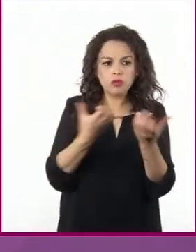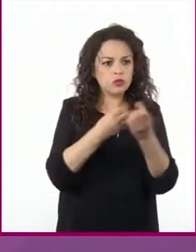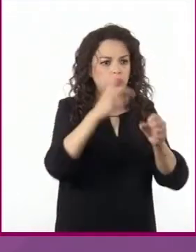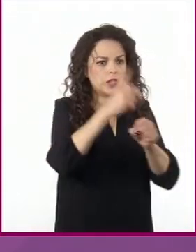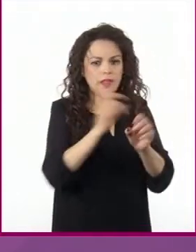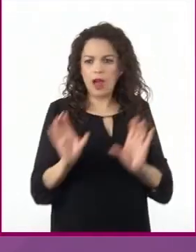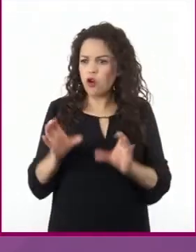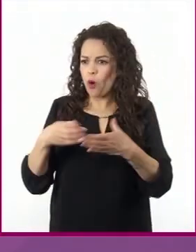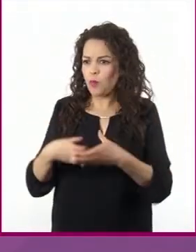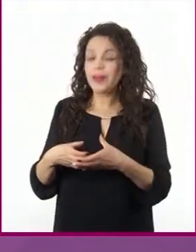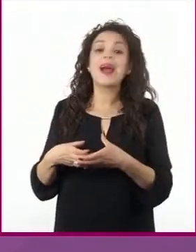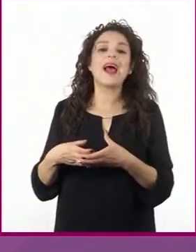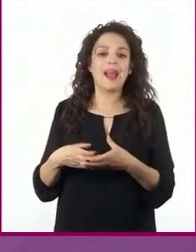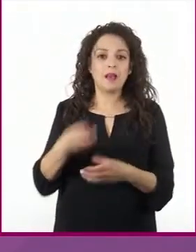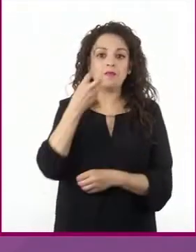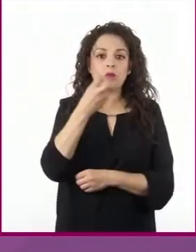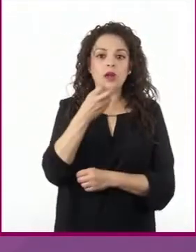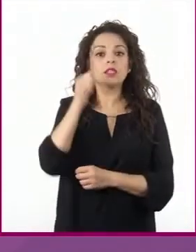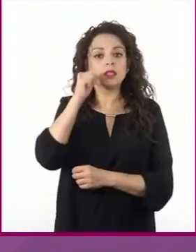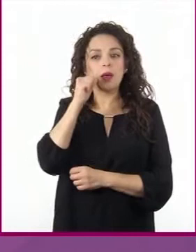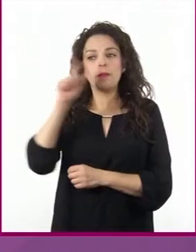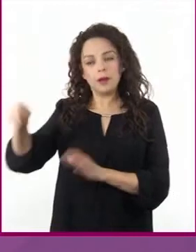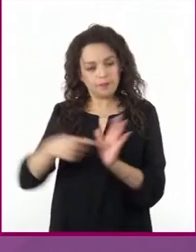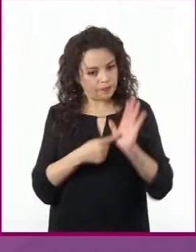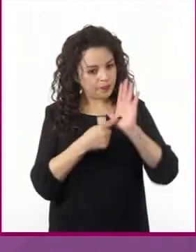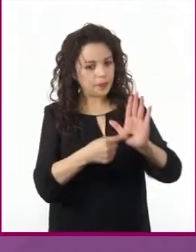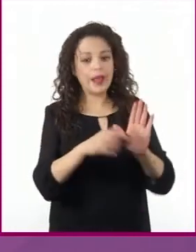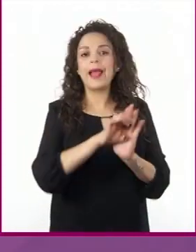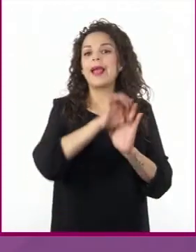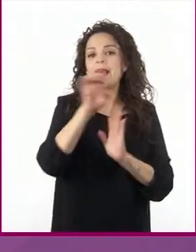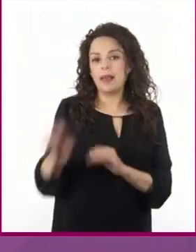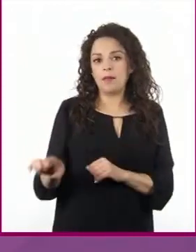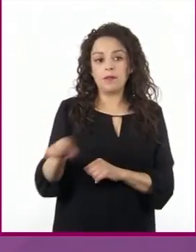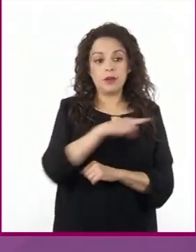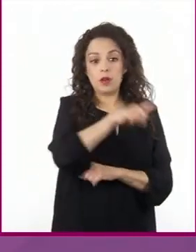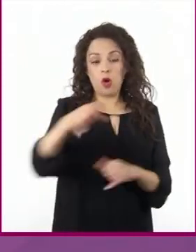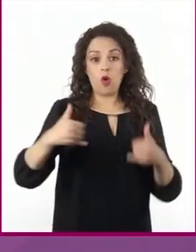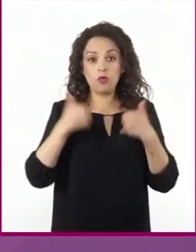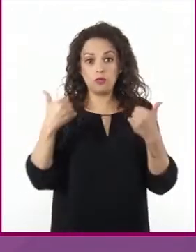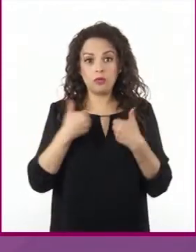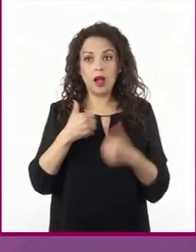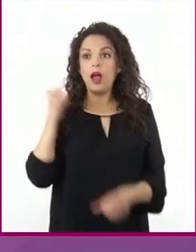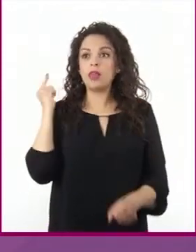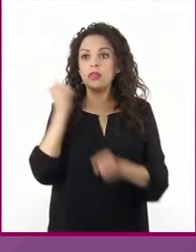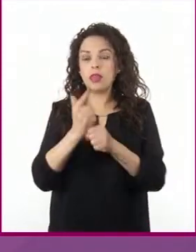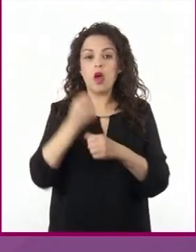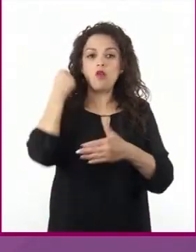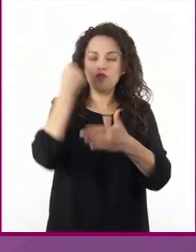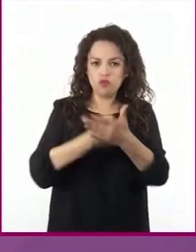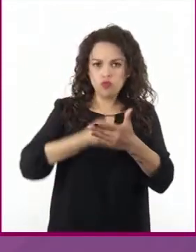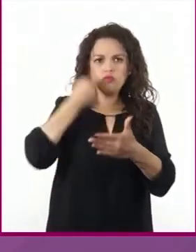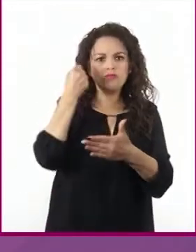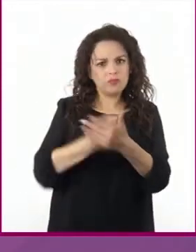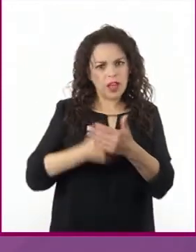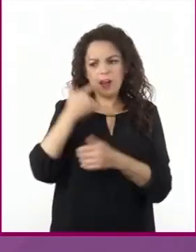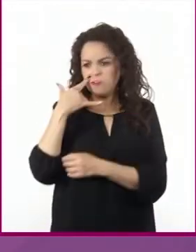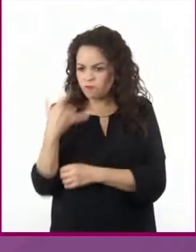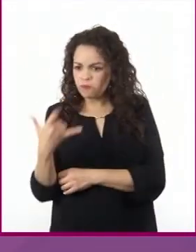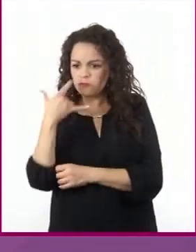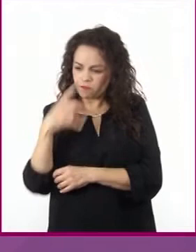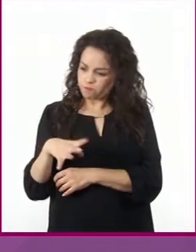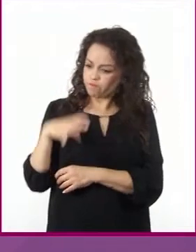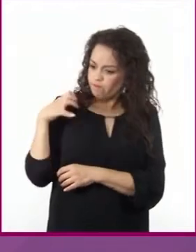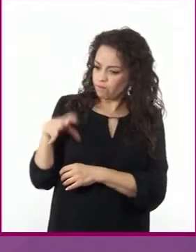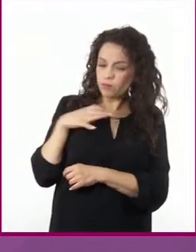comunidad. Entonces por eso los ponemos de ejemplo, para que ellos se den cuenta de que luchando y perseverando pueden alcanzar los ideales que ellos